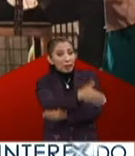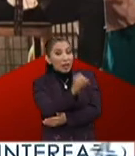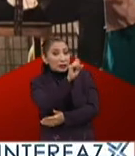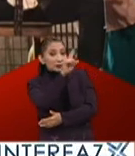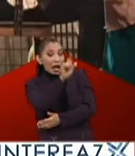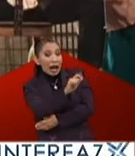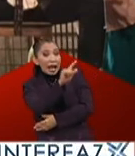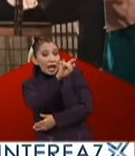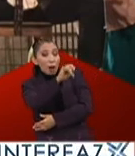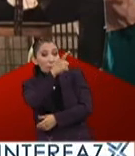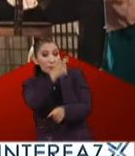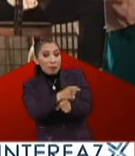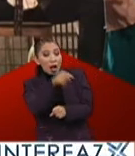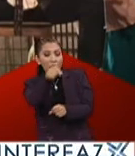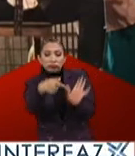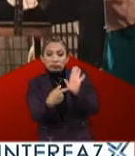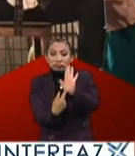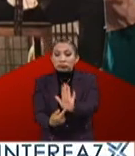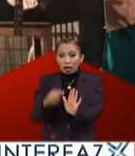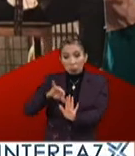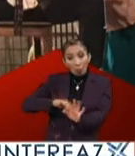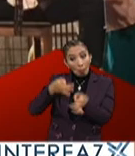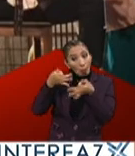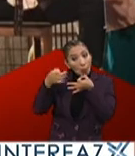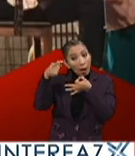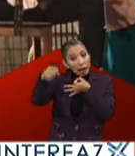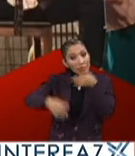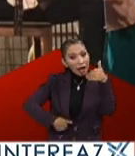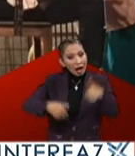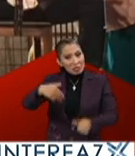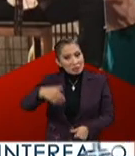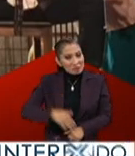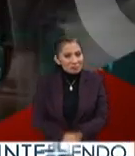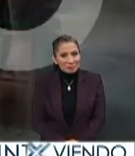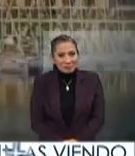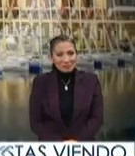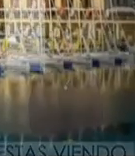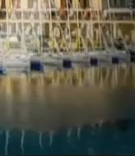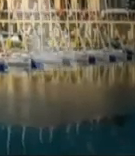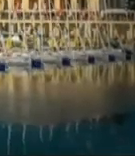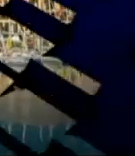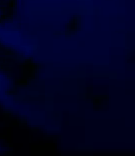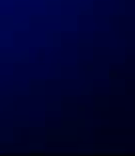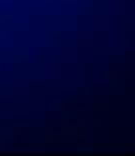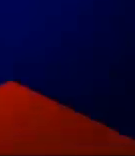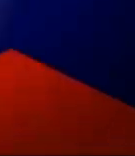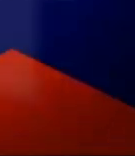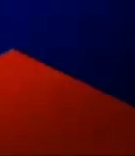zar Alejo I, quien mostró gran interés hacia este arte.